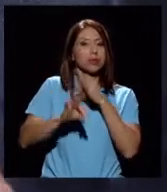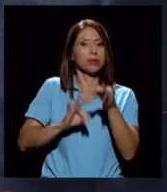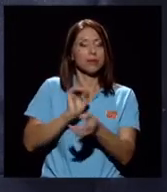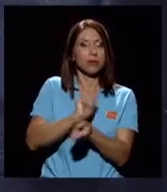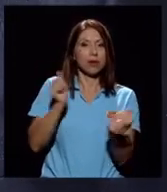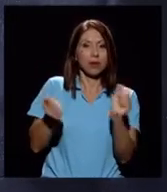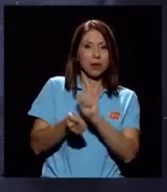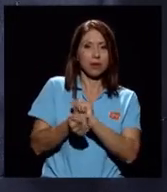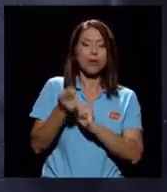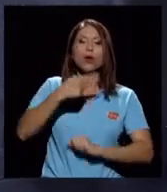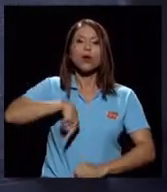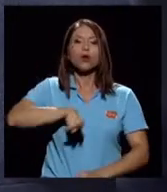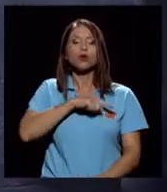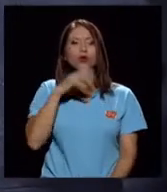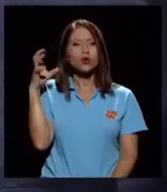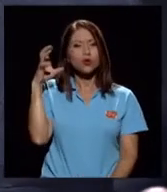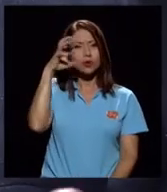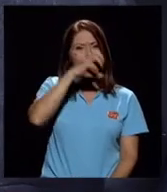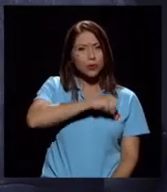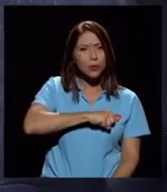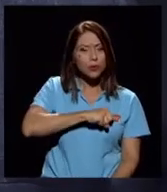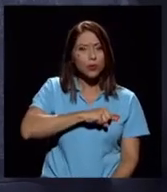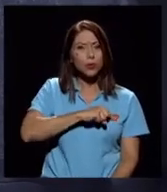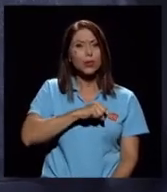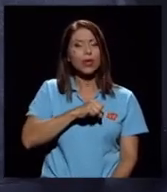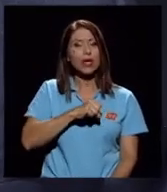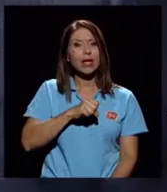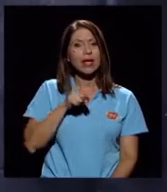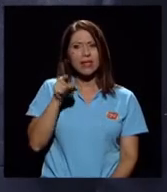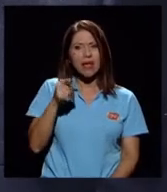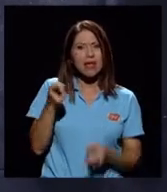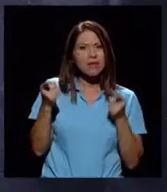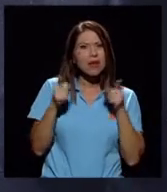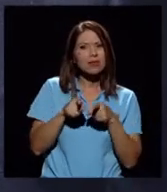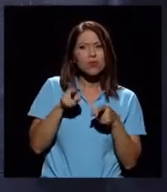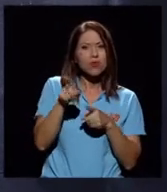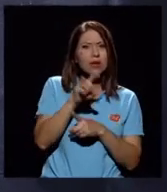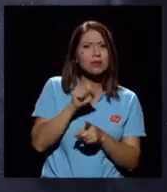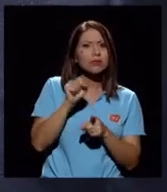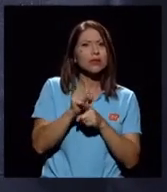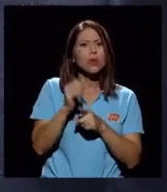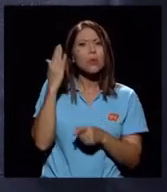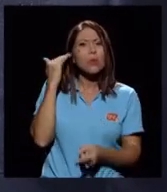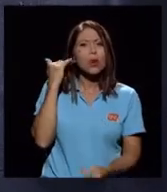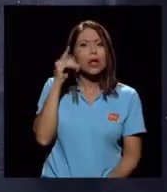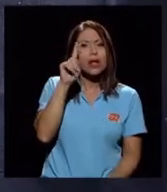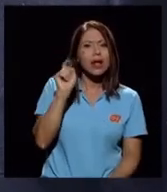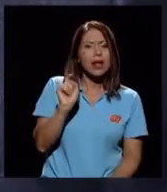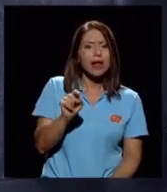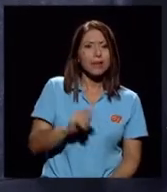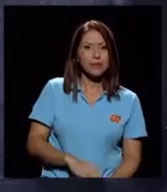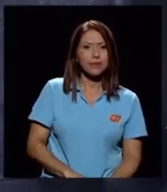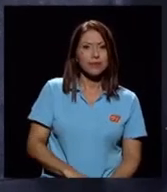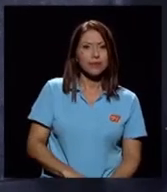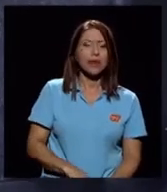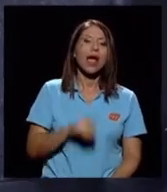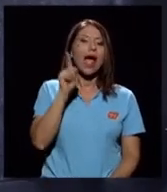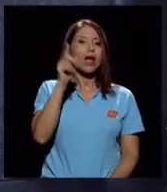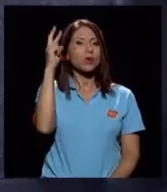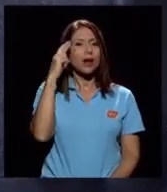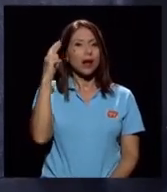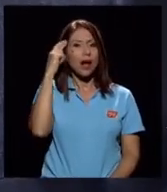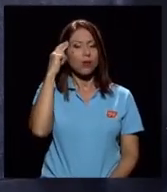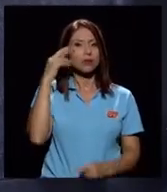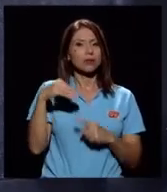nosotros notamos verdad es que se dio una corrida y por qué se dio esa corrida verdad hay una causa fundamental